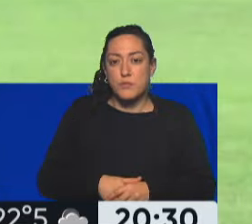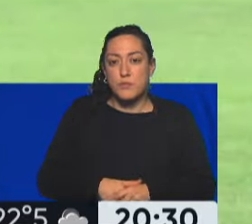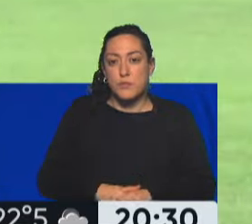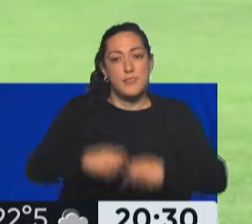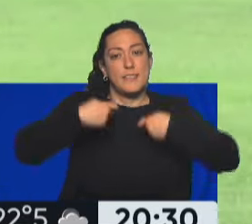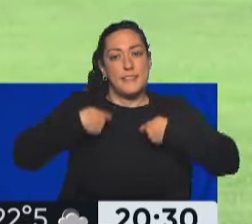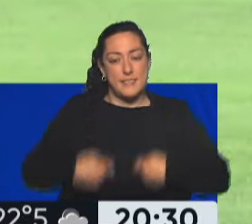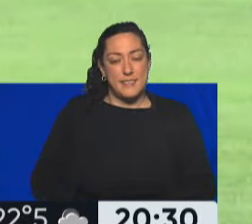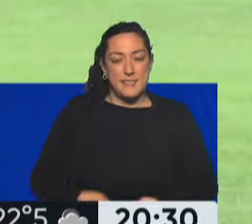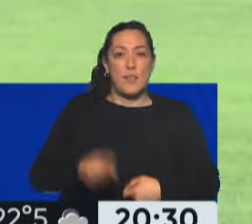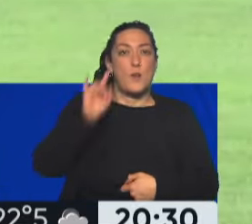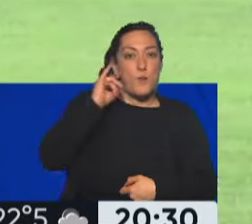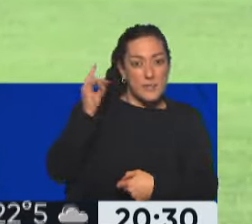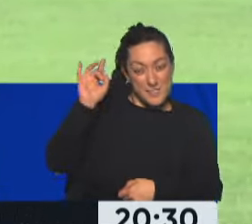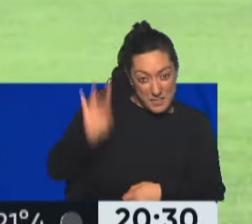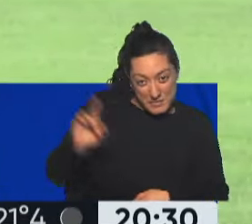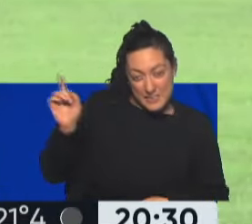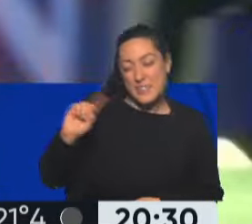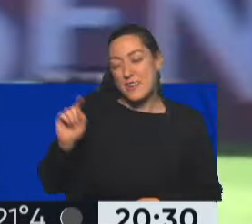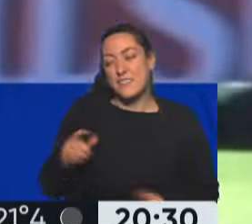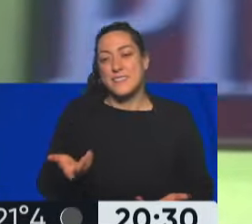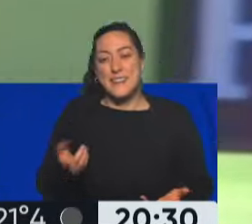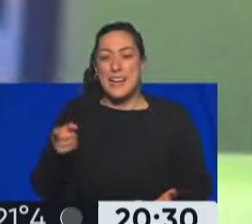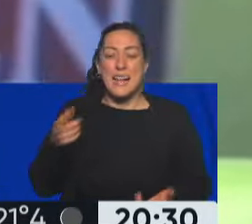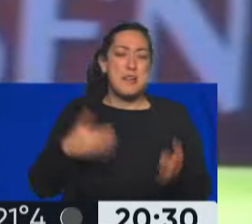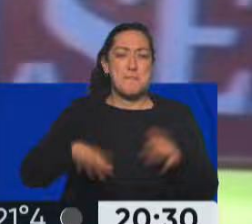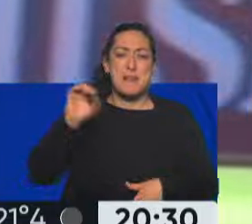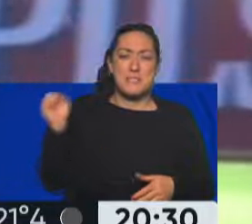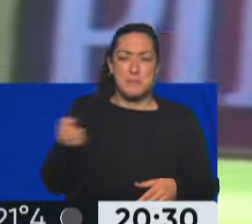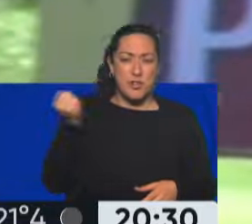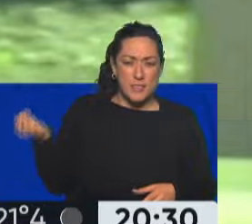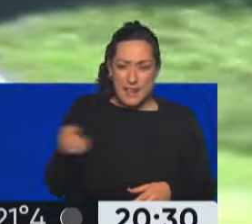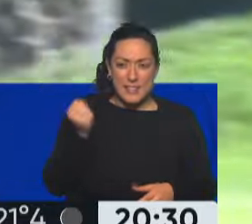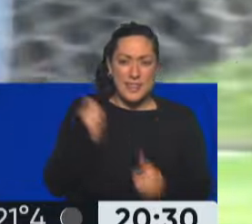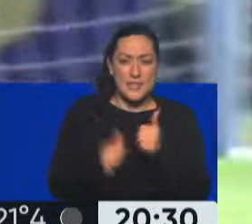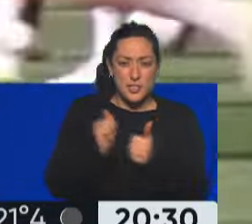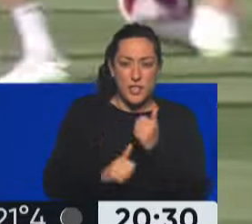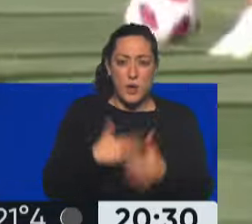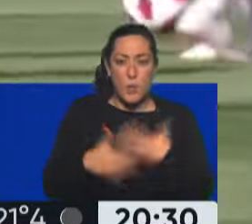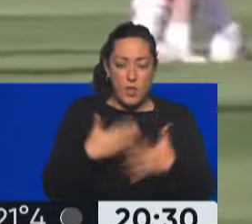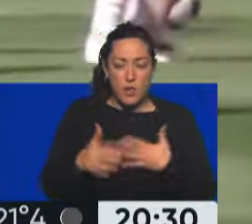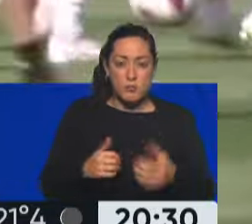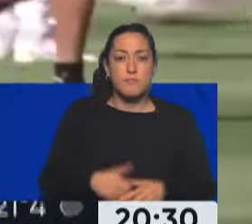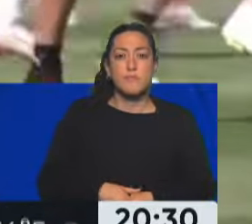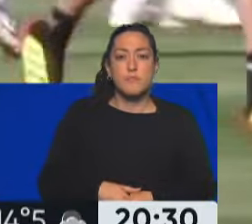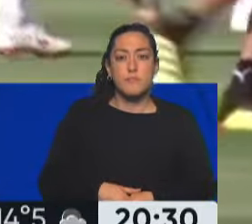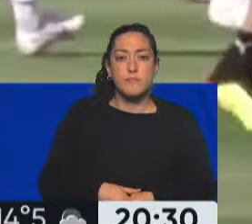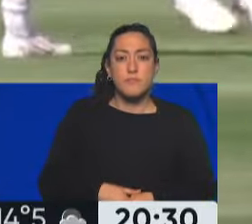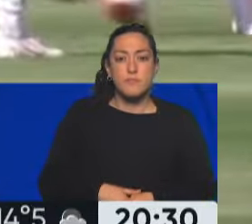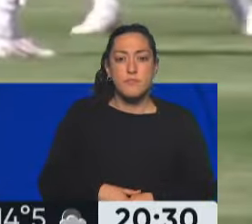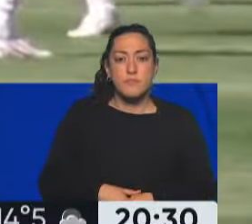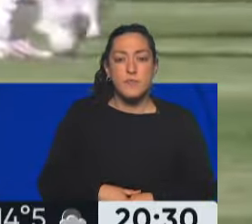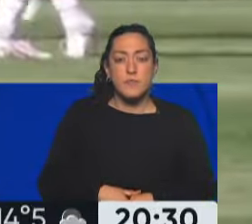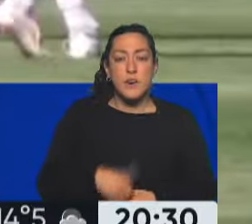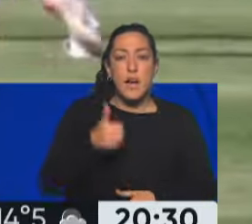lucido y ha disfrutado, sino que fue el más importante de la historia. Bueno, no lo vi a Obdulio